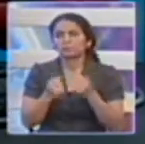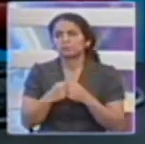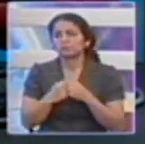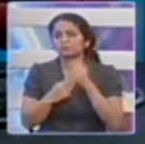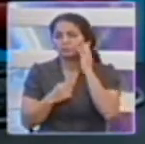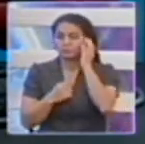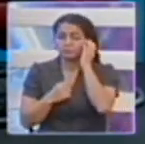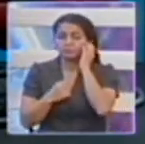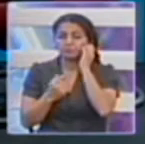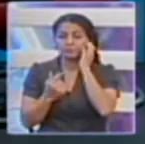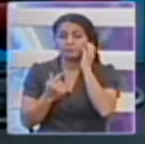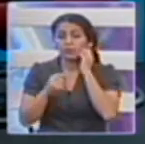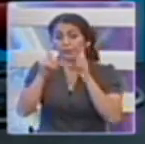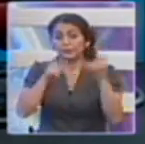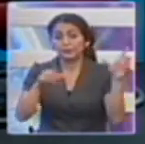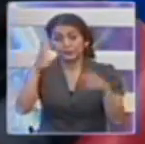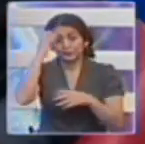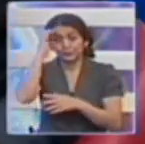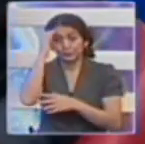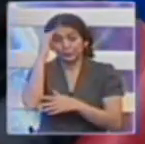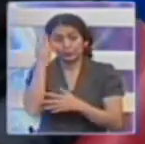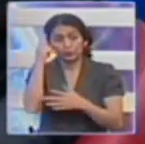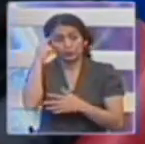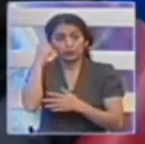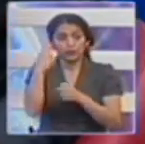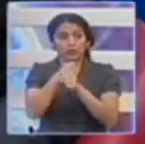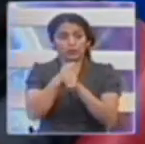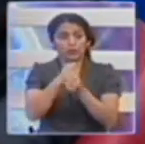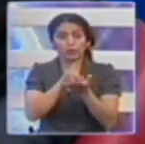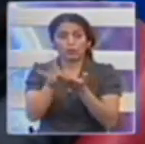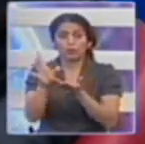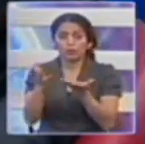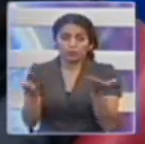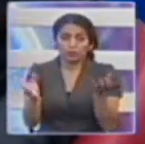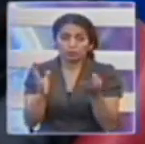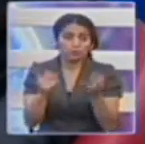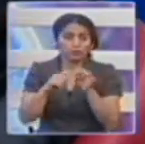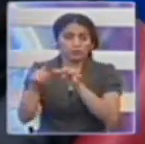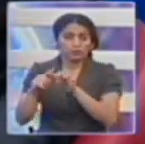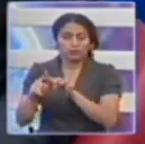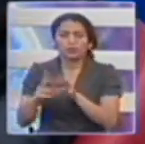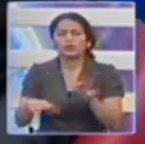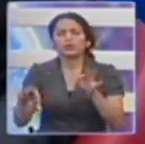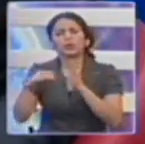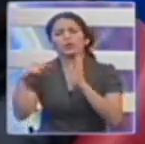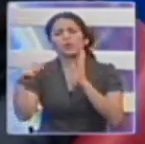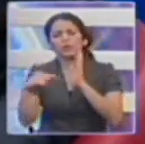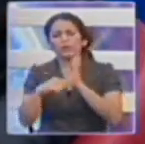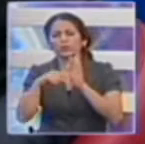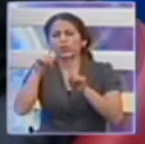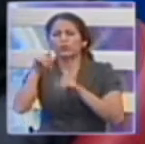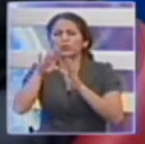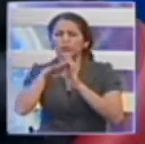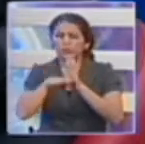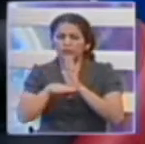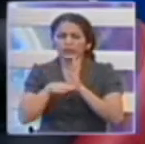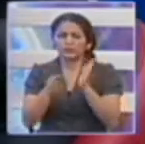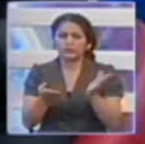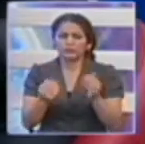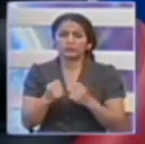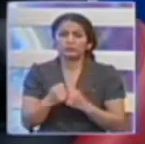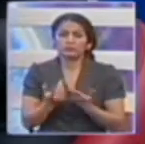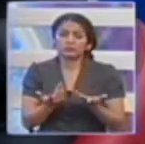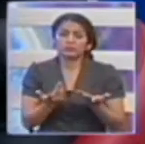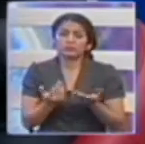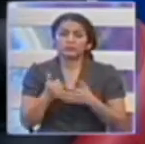de los trabajos, el tema de los subsidios, pero es posible reducir tasas impositivas, impuestos que son bastante sensibles para consumo e inversión, y a